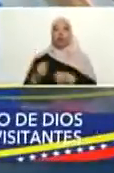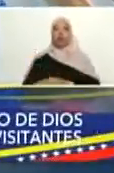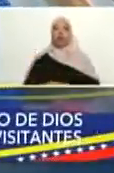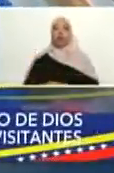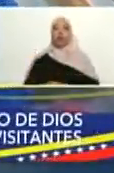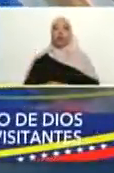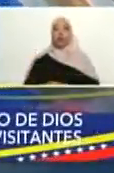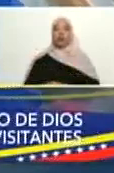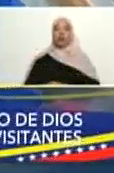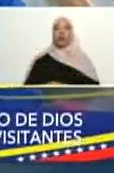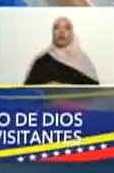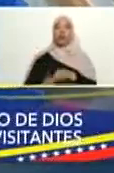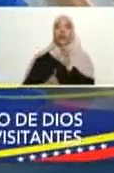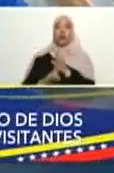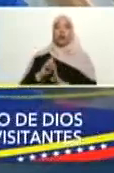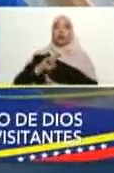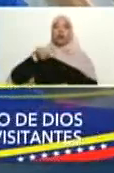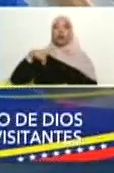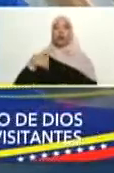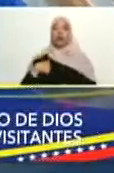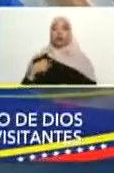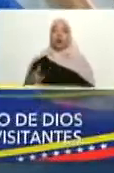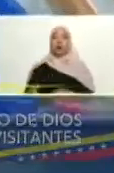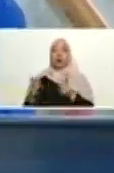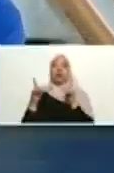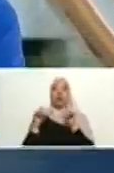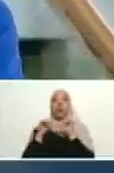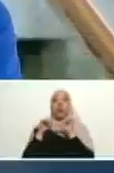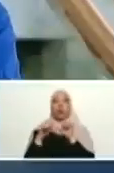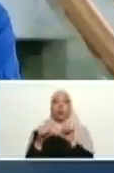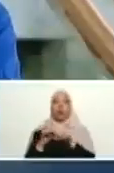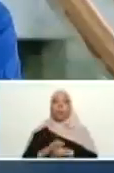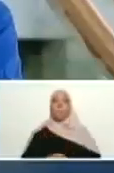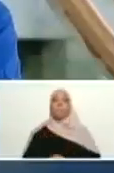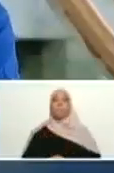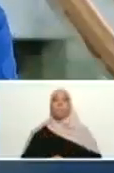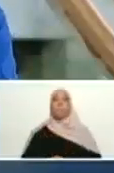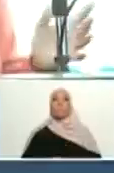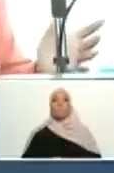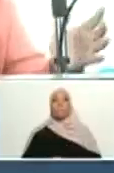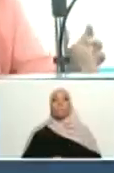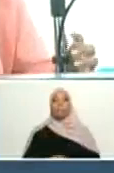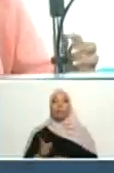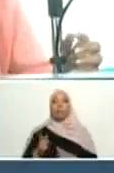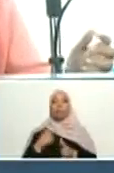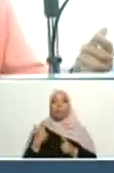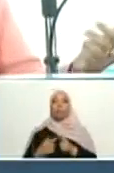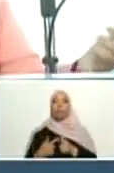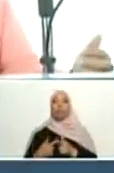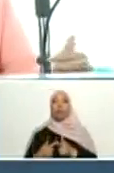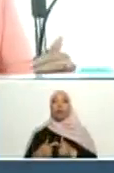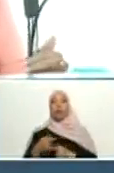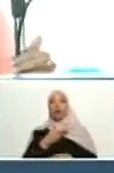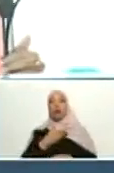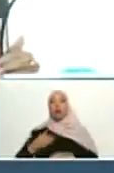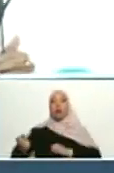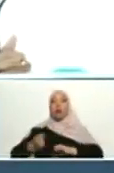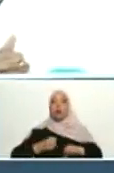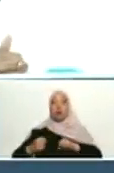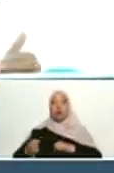Clave avanzar en la creación de riqueza. Perdona, continúa, vicepresidenta. Bueno, entonces, esto es una muestra, presidente, de esta movilidad